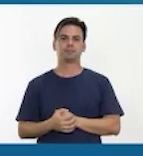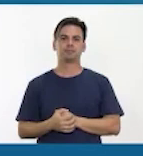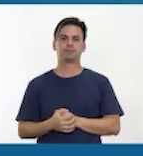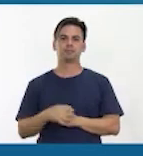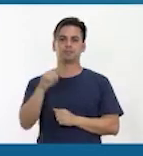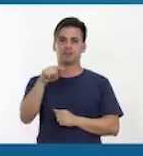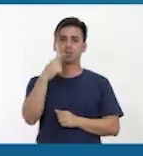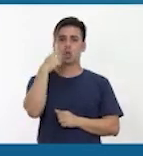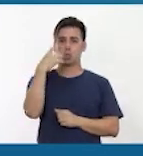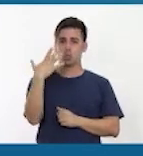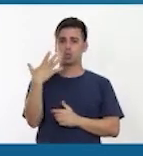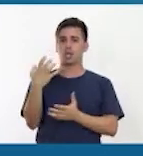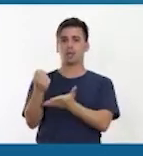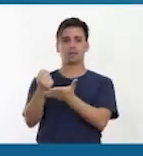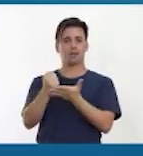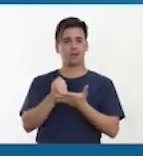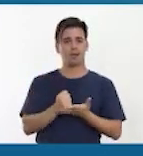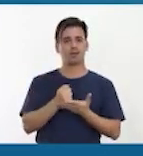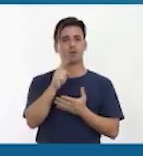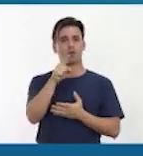Esto será de ayuda para ustedes para poder